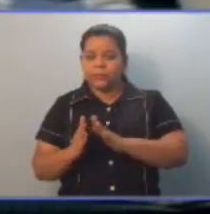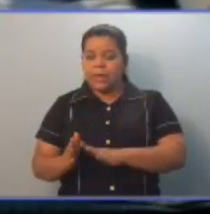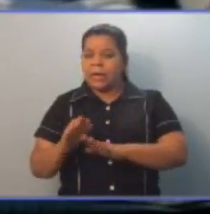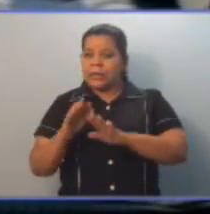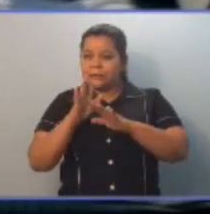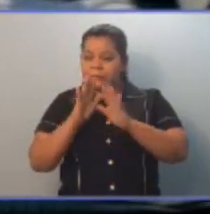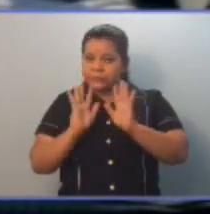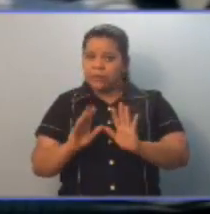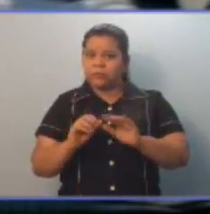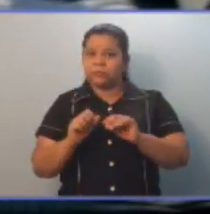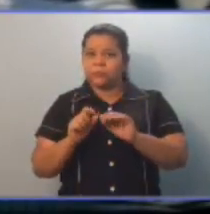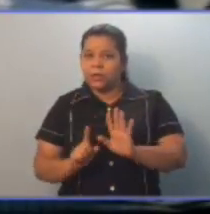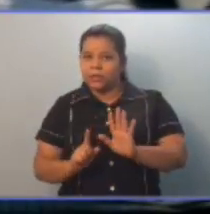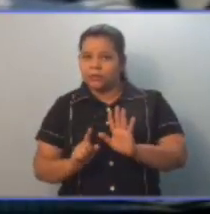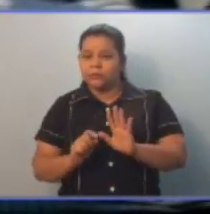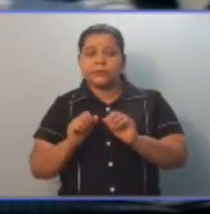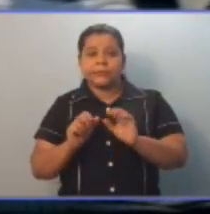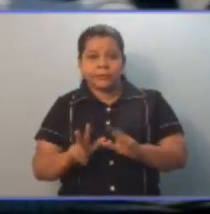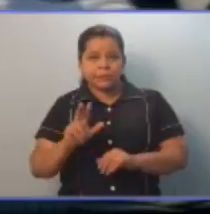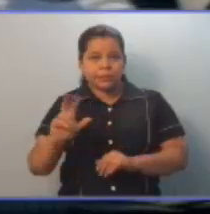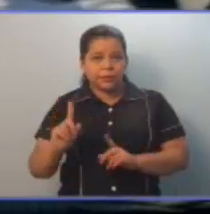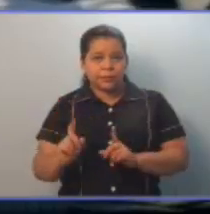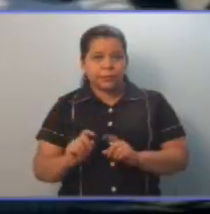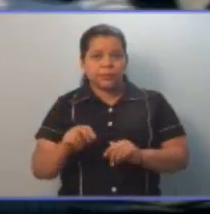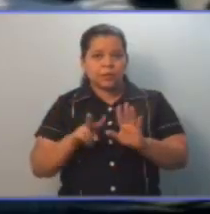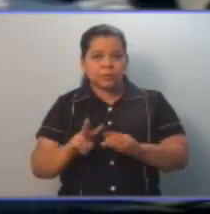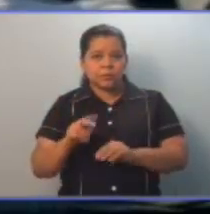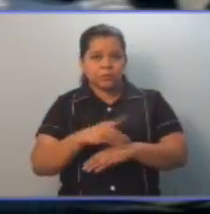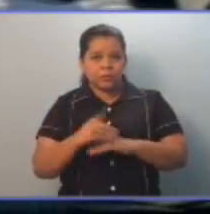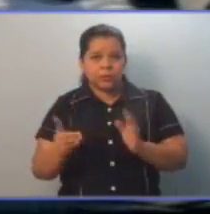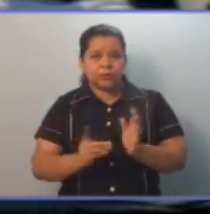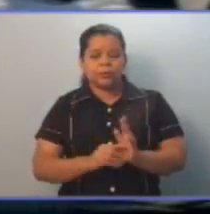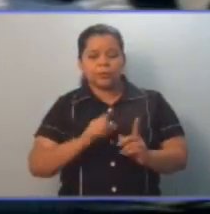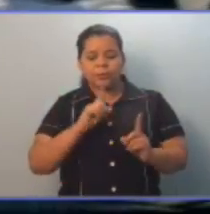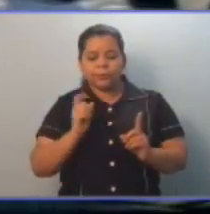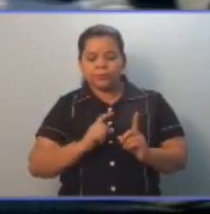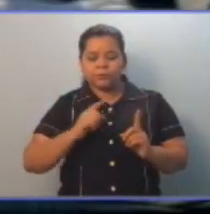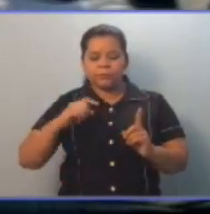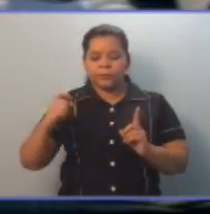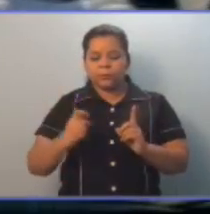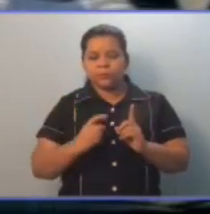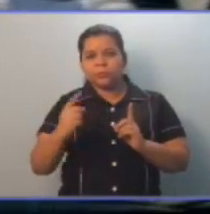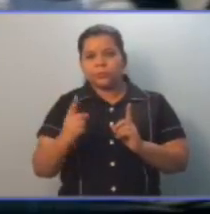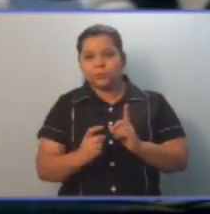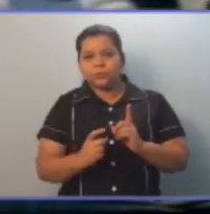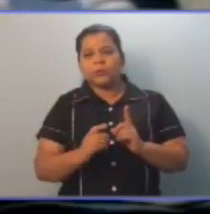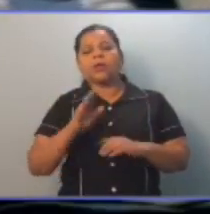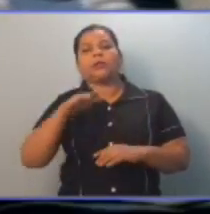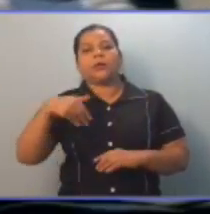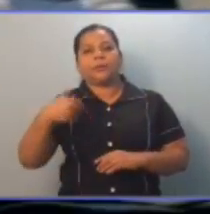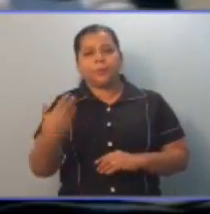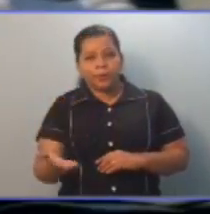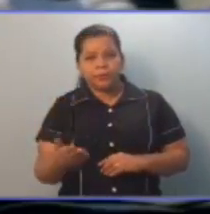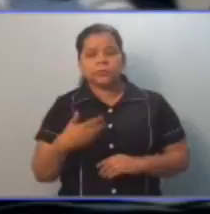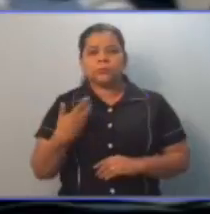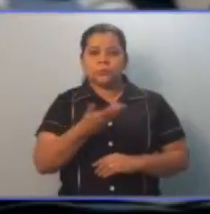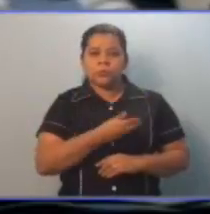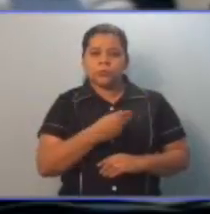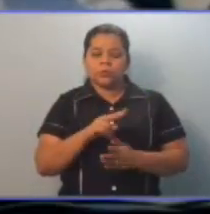conteste esas 6 preguntas, los 7 miembros de la subcomisión le haremos una pregunta y posteriormente leeremos